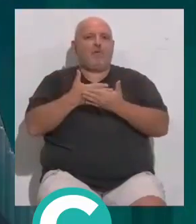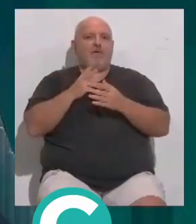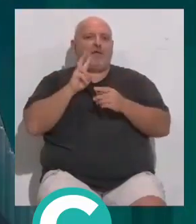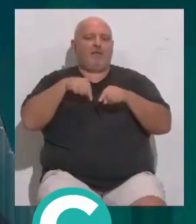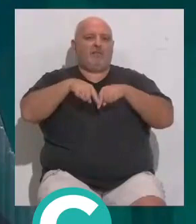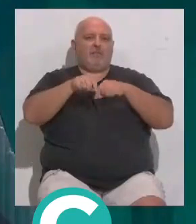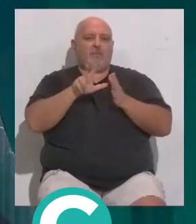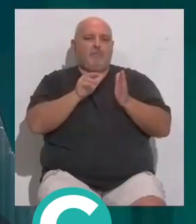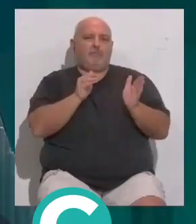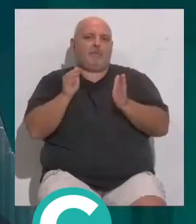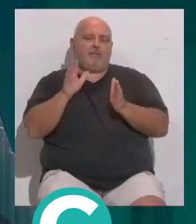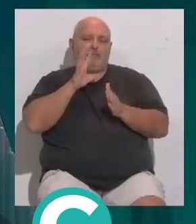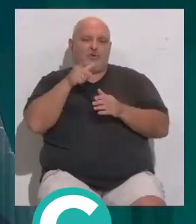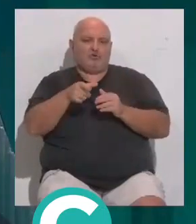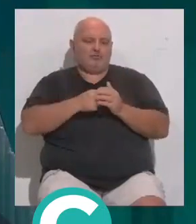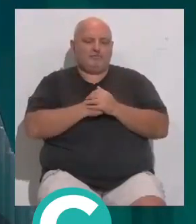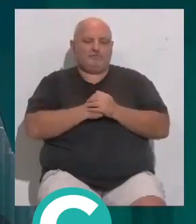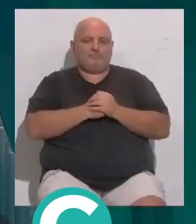el retraso de su puesta en marcha.